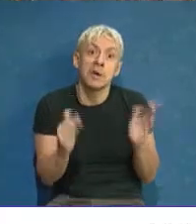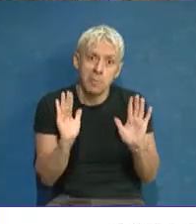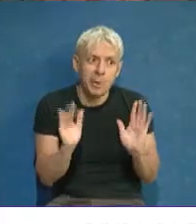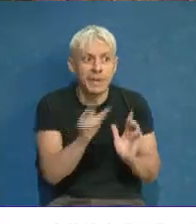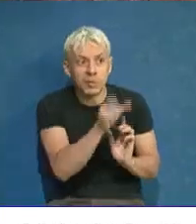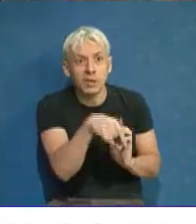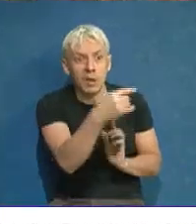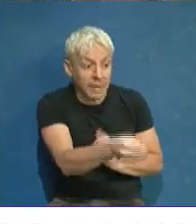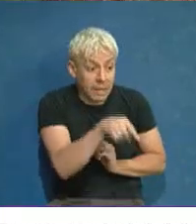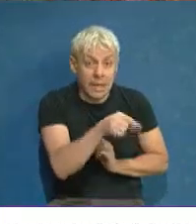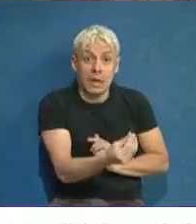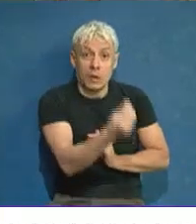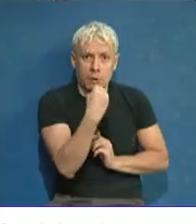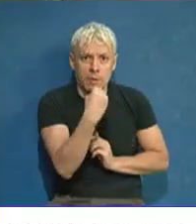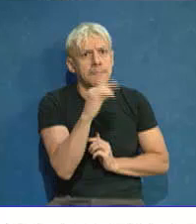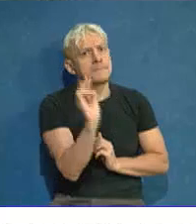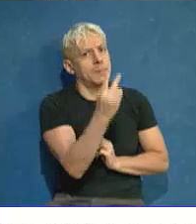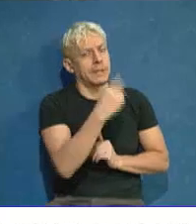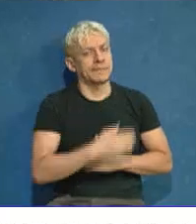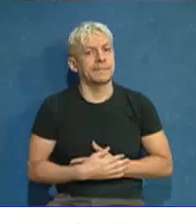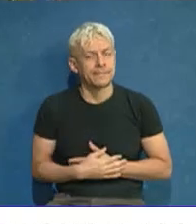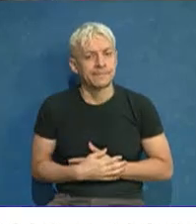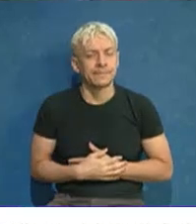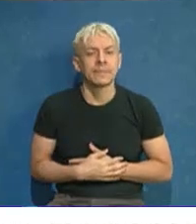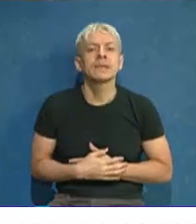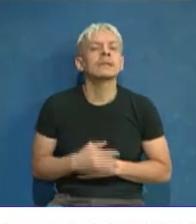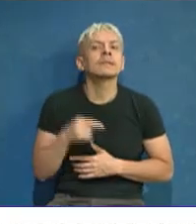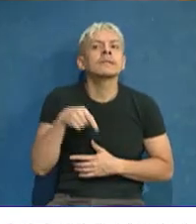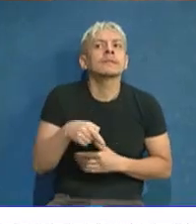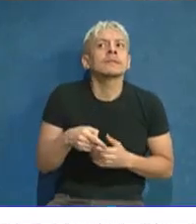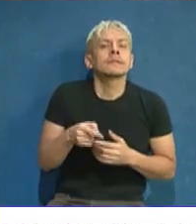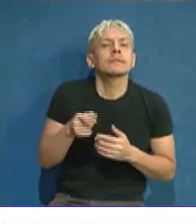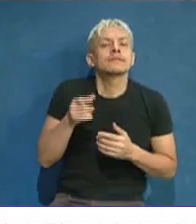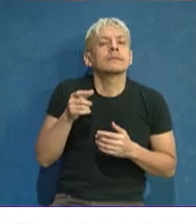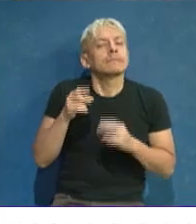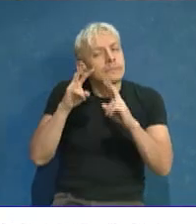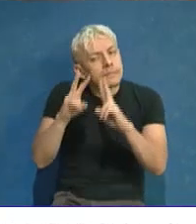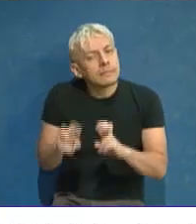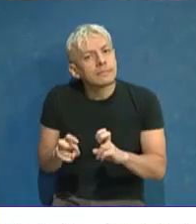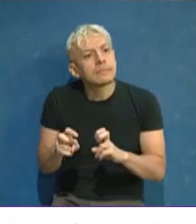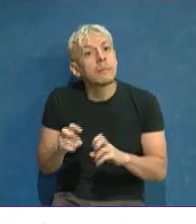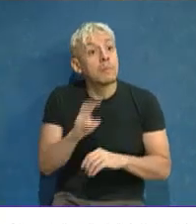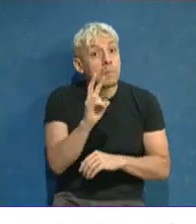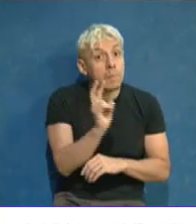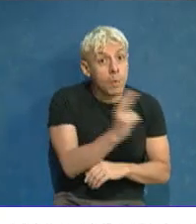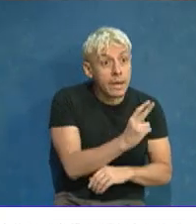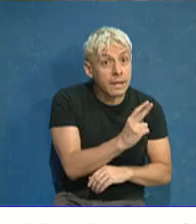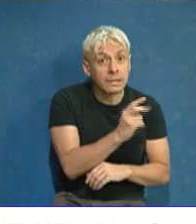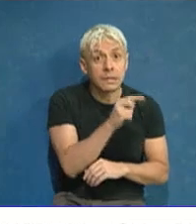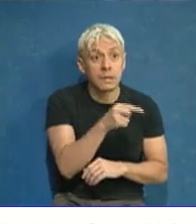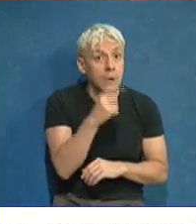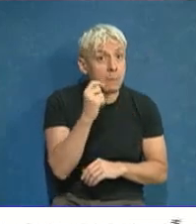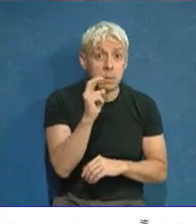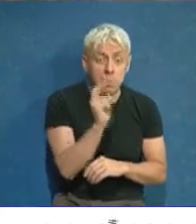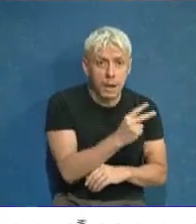una persona en este caso tenemos que terminar de determinar si la muerte realmente hubo vinculada directamente con el